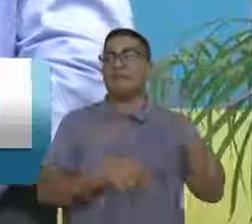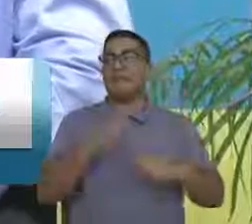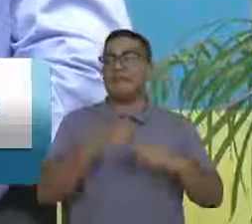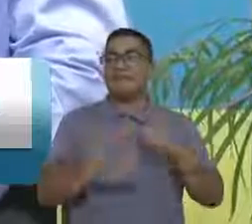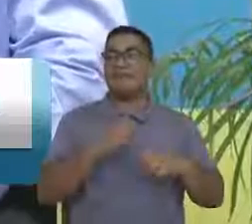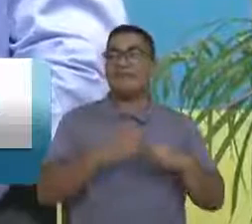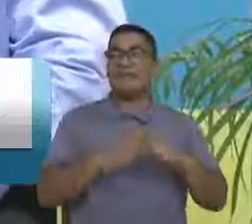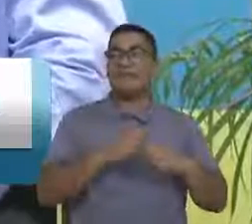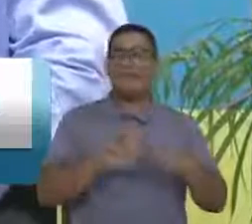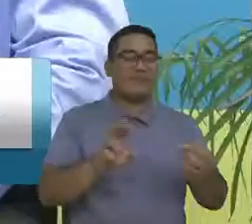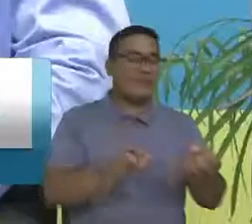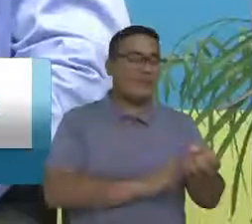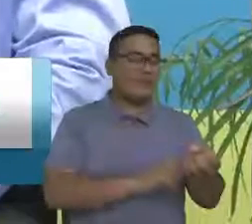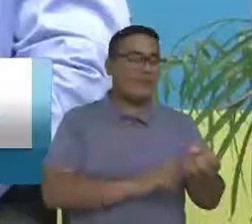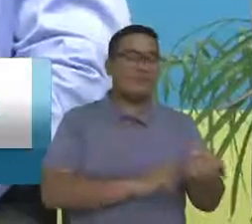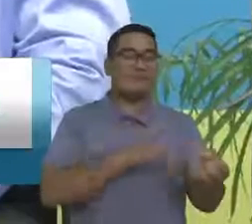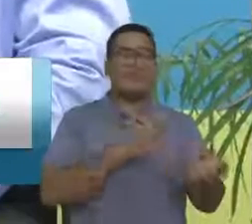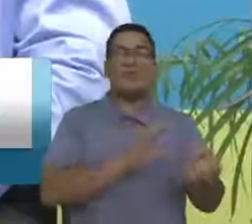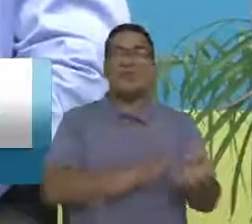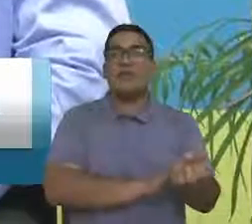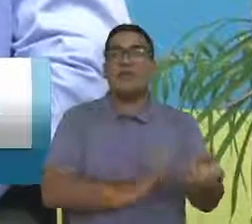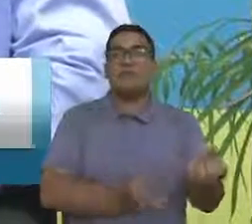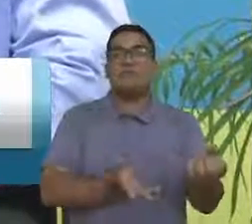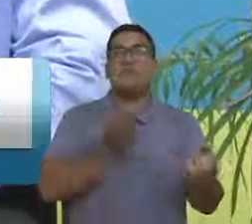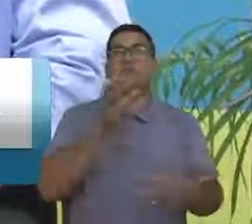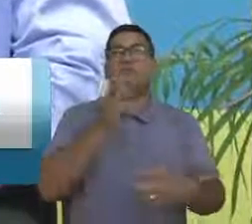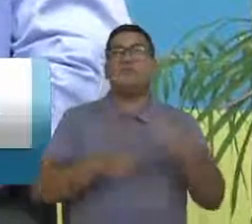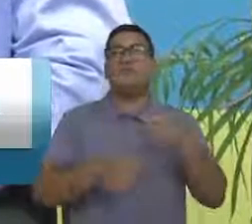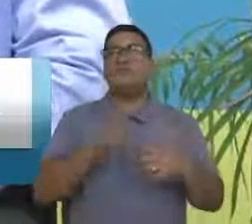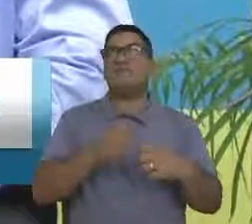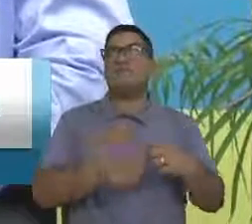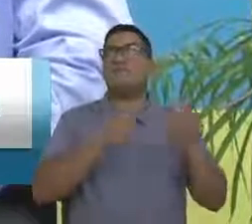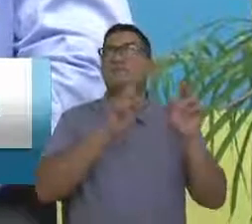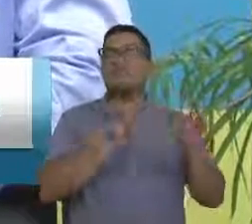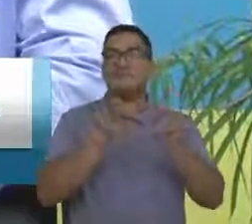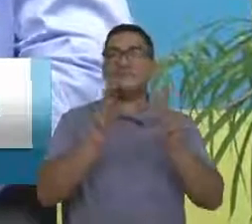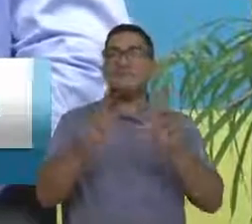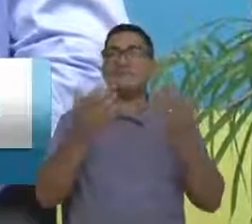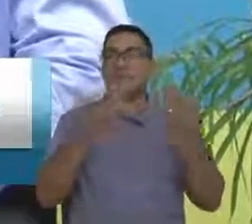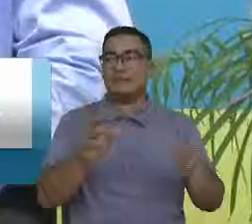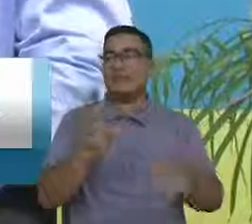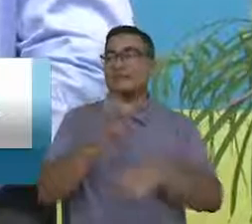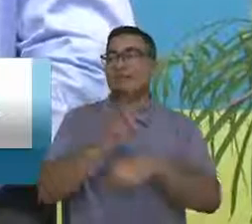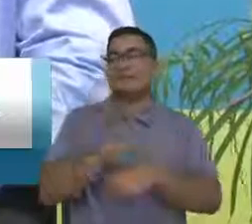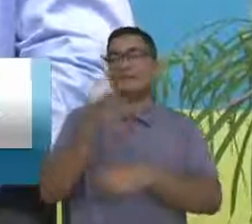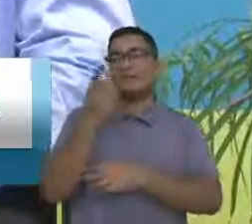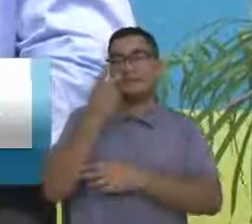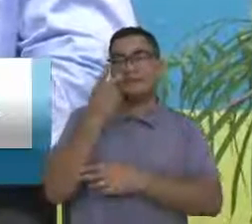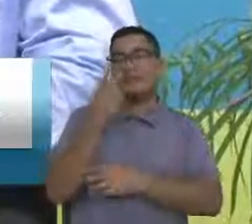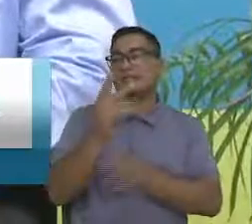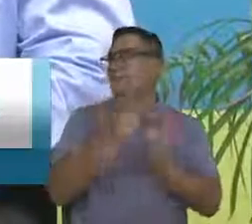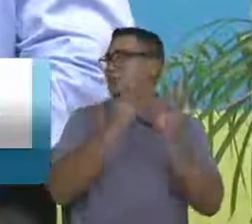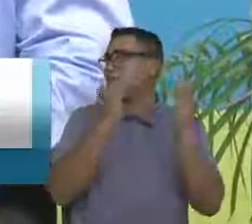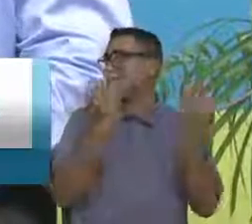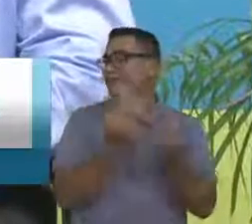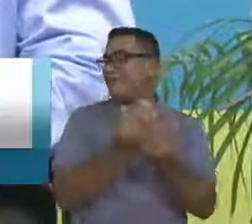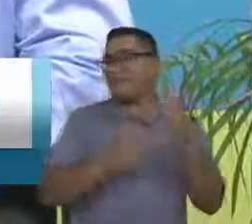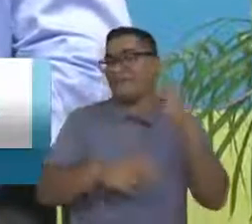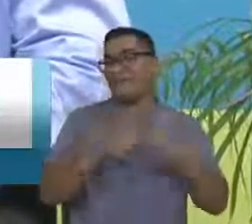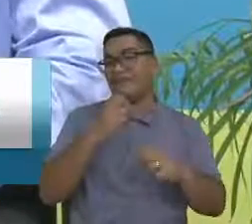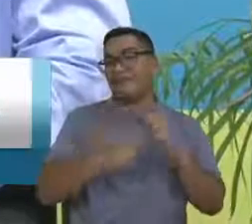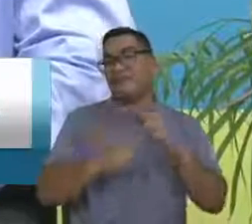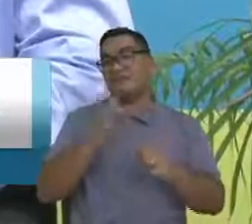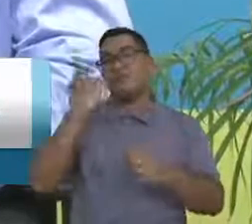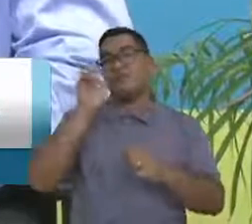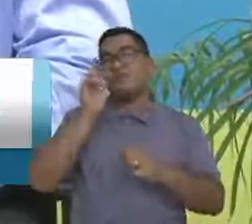diabetes, un diagnóstico de hipertensión, ya el paciente observamos como médico o como familia que hay menos producción de orina, que se